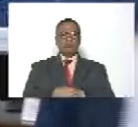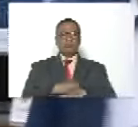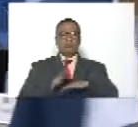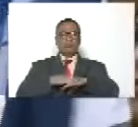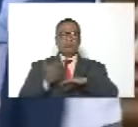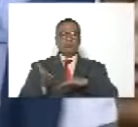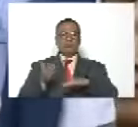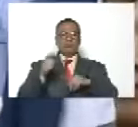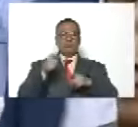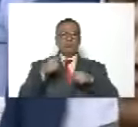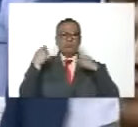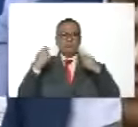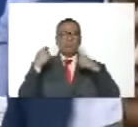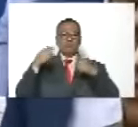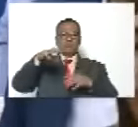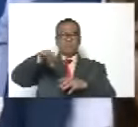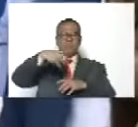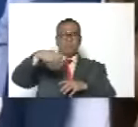¿Por quién doblan las campanas?